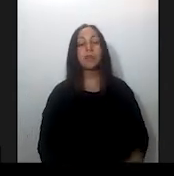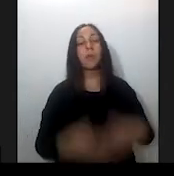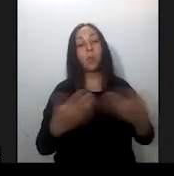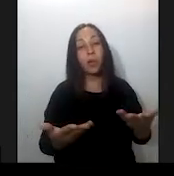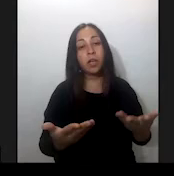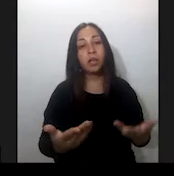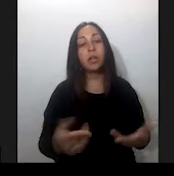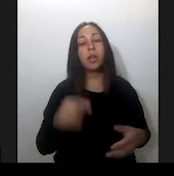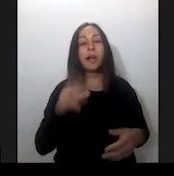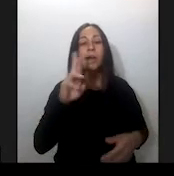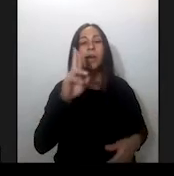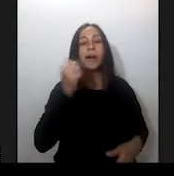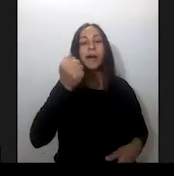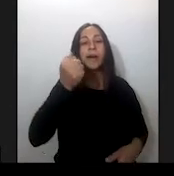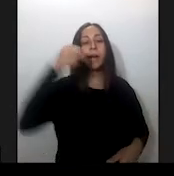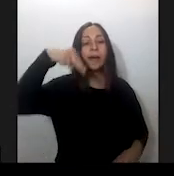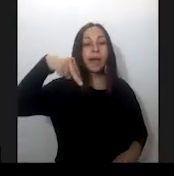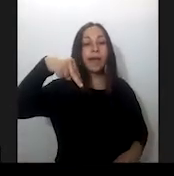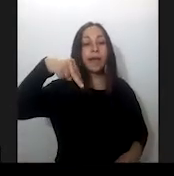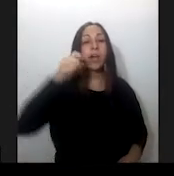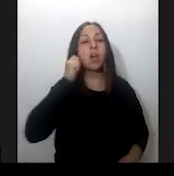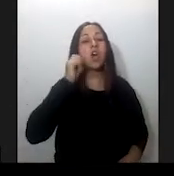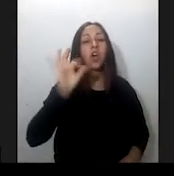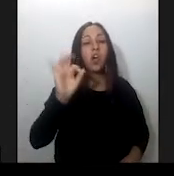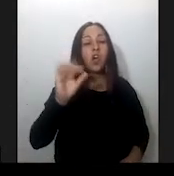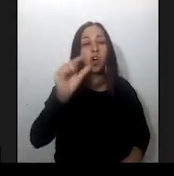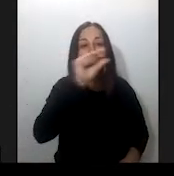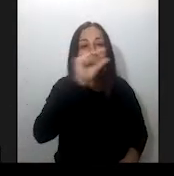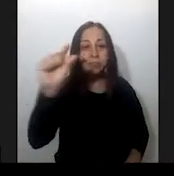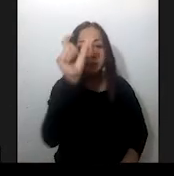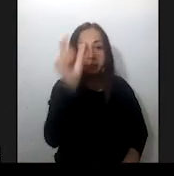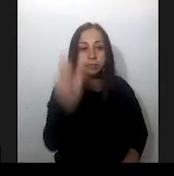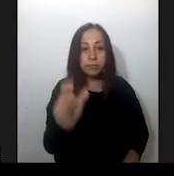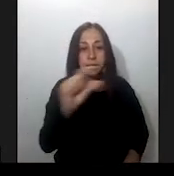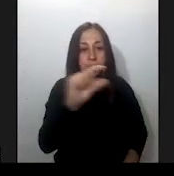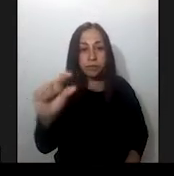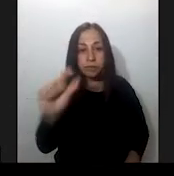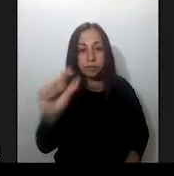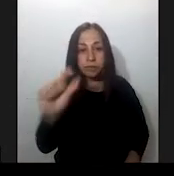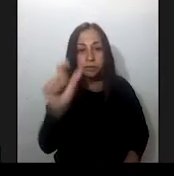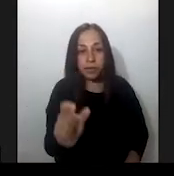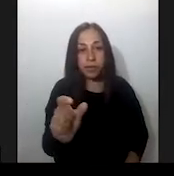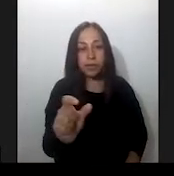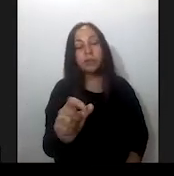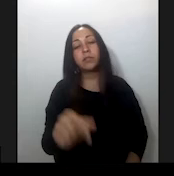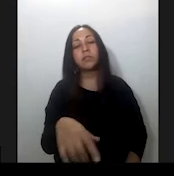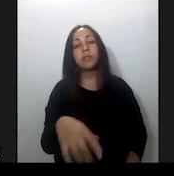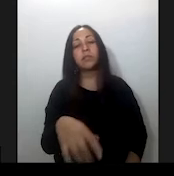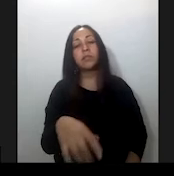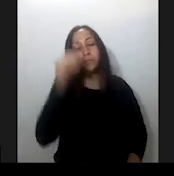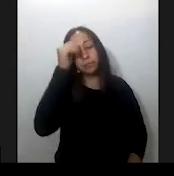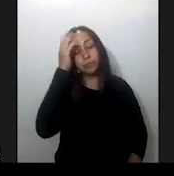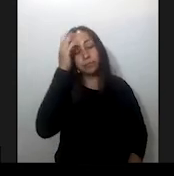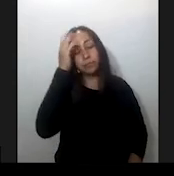Bueno, me dice el rango, o sea, qué es lo que quiero que me cuente básicamente. Es un poco lo que ya